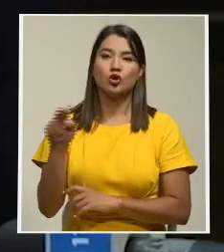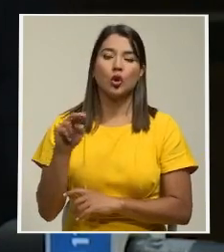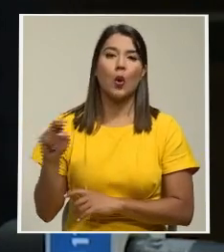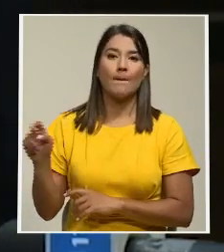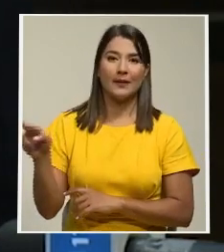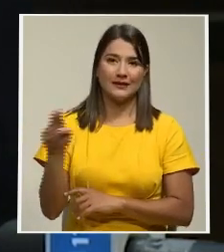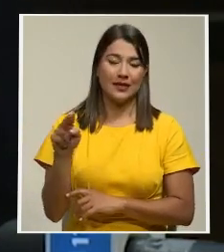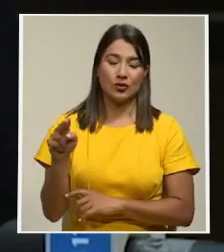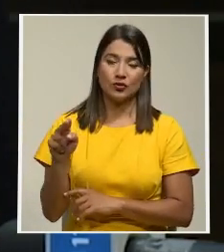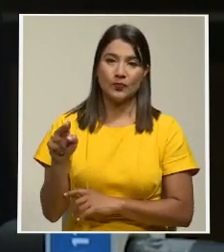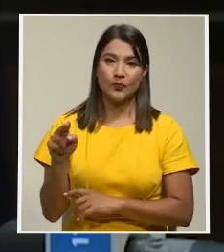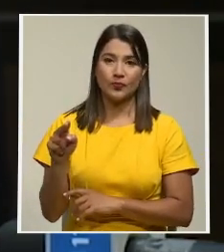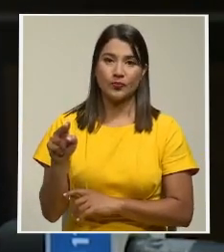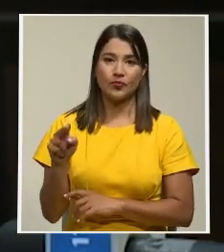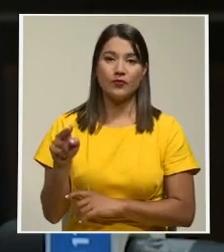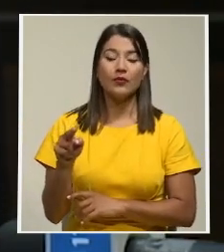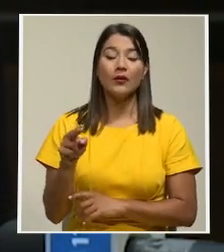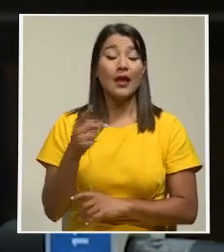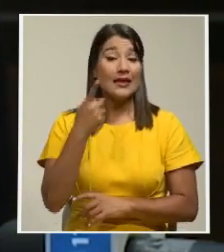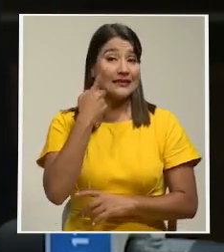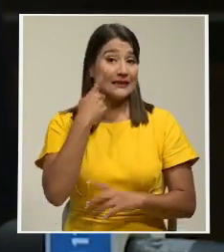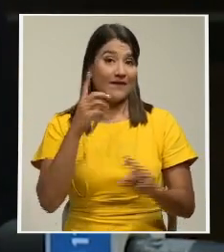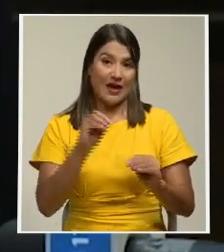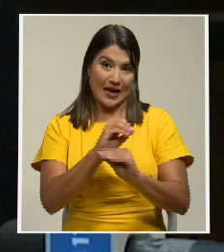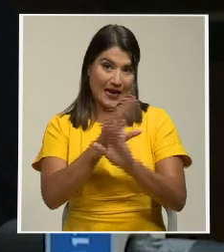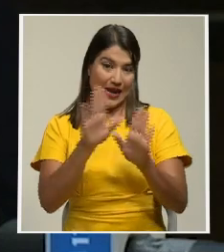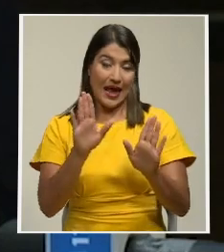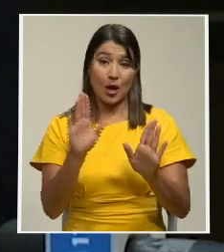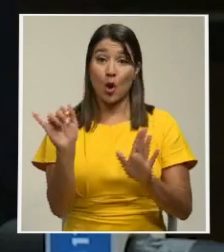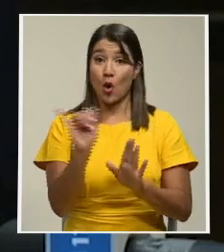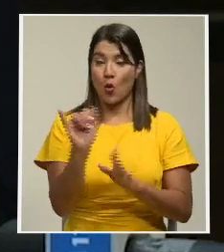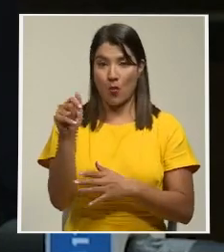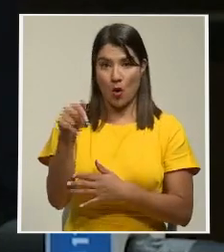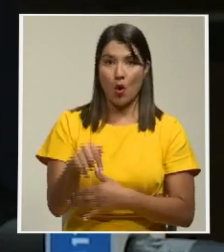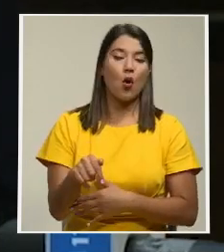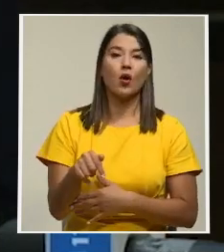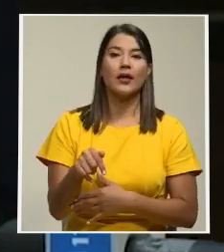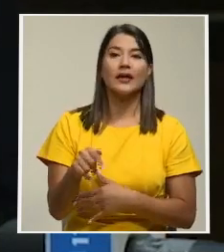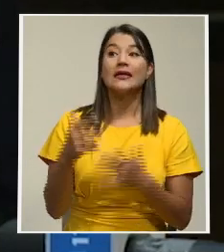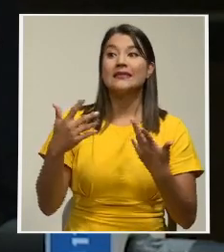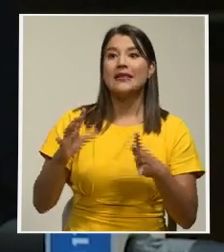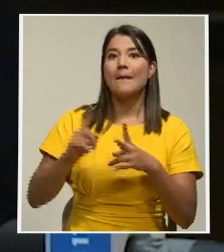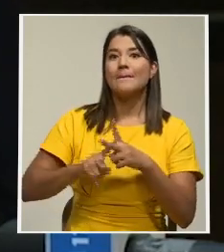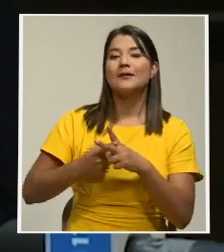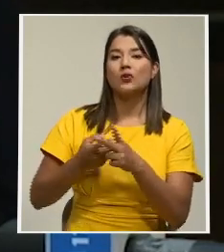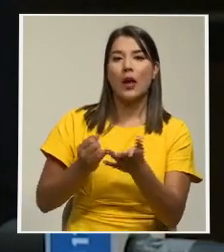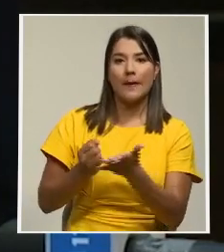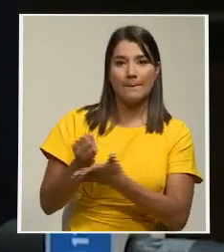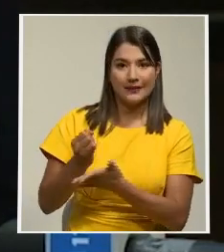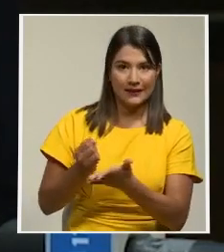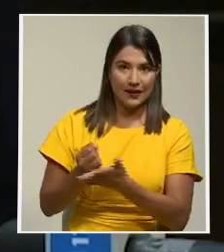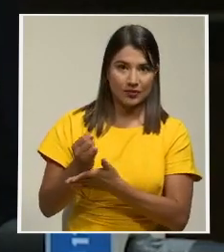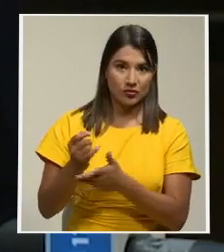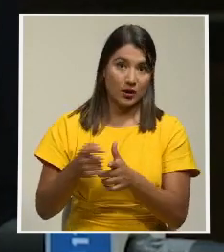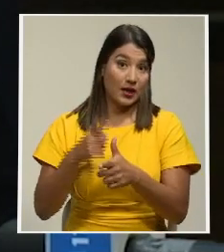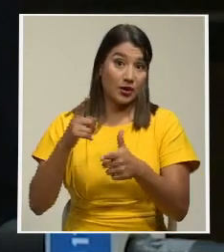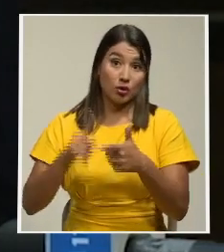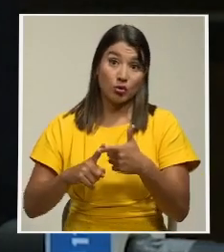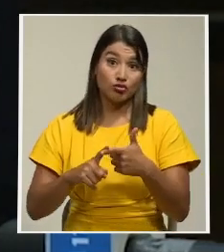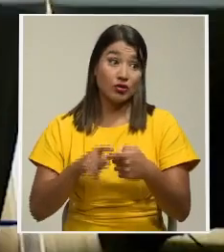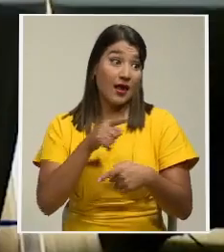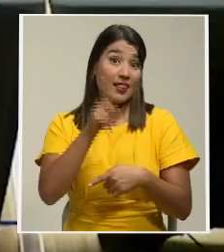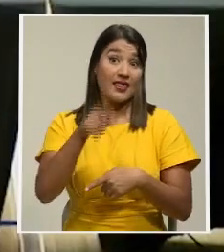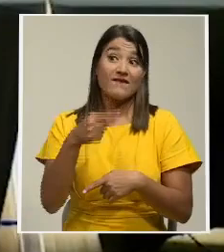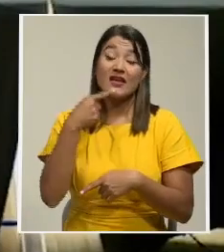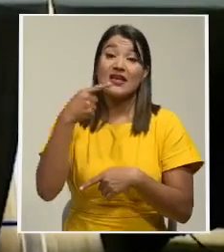con la investigación. Es claro, como ya se ha hecho el día de hoy, que hay una investigación abierta y donde se tendrá que dar esa